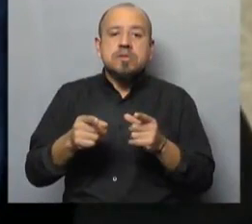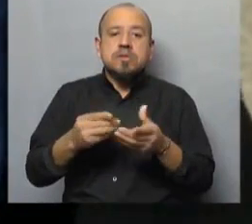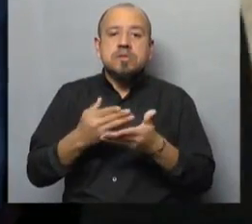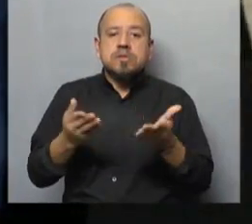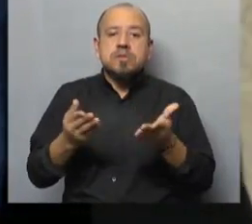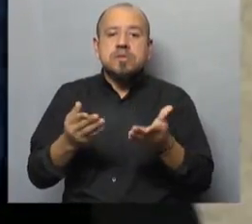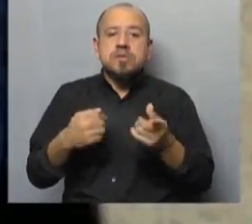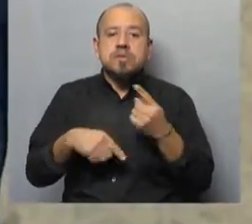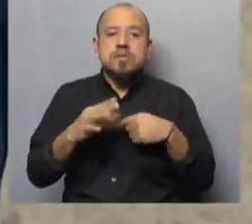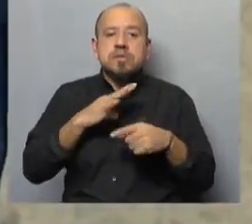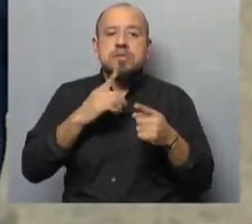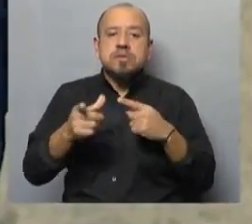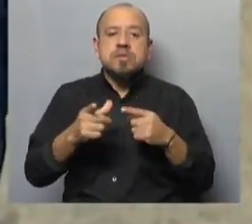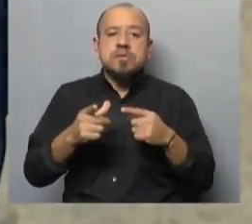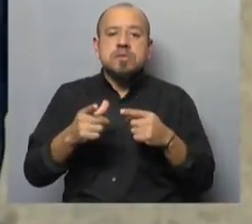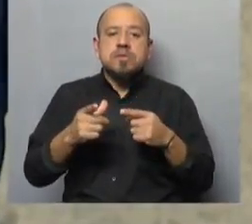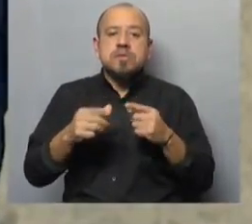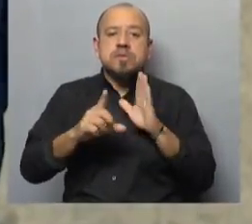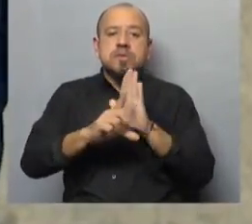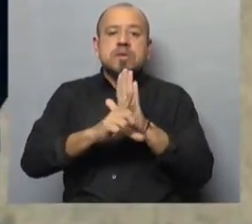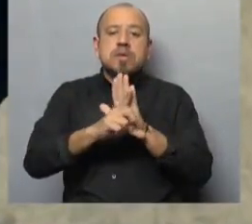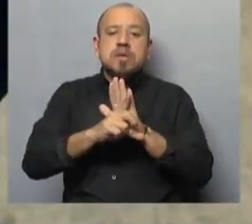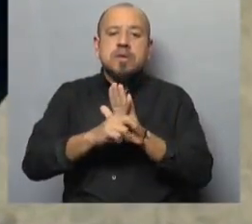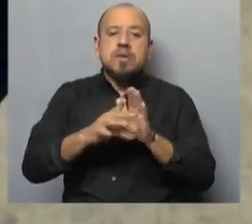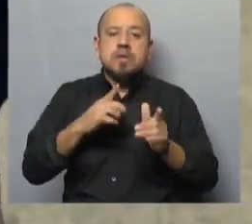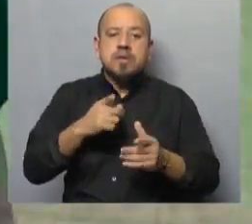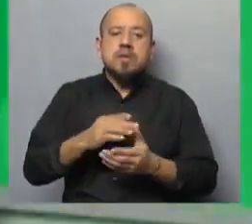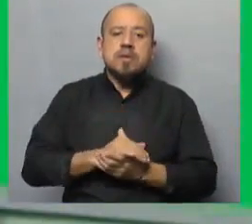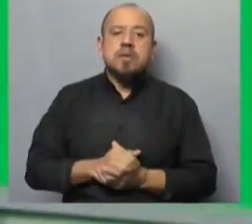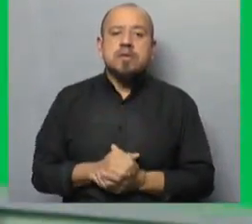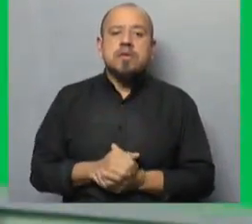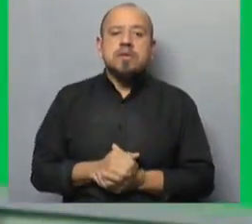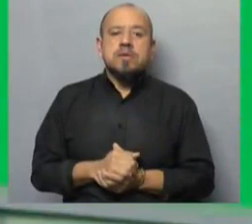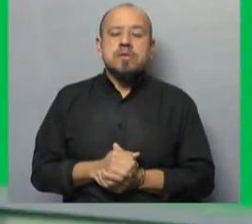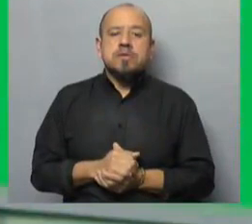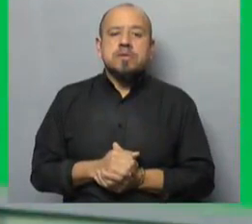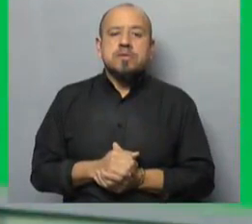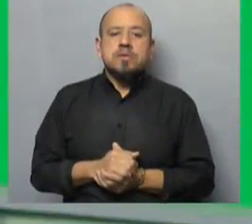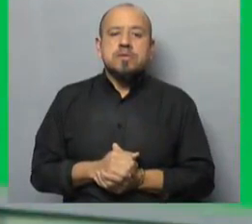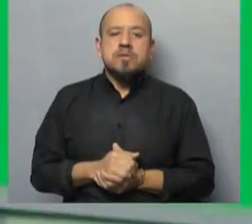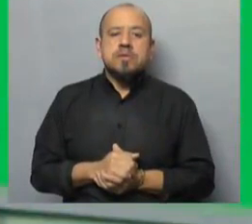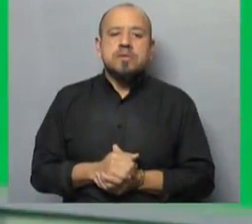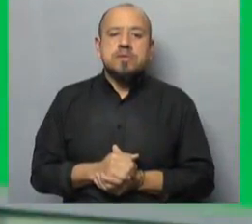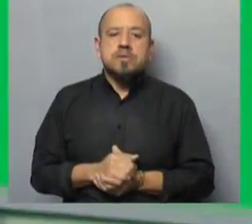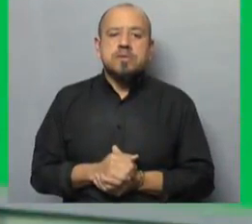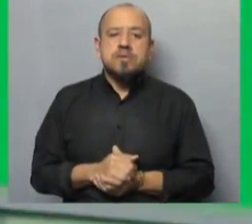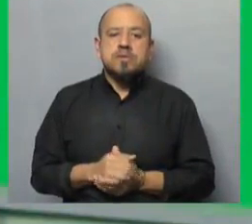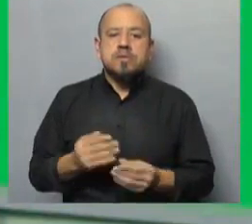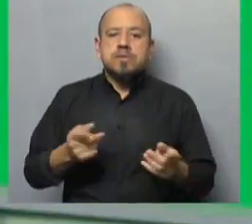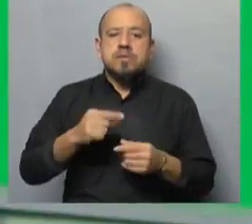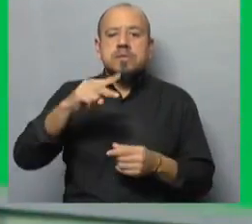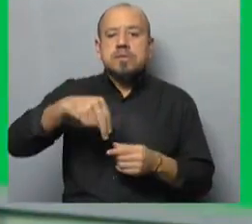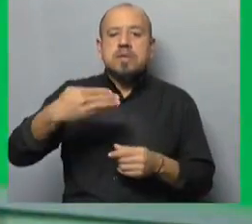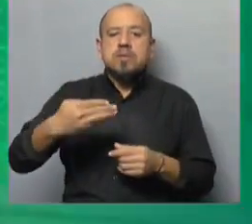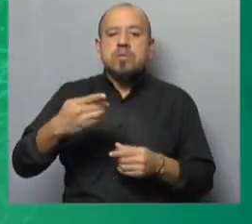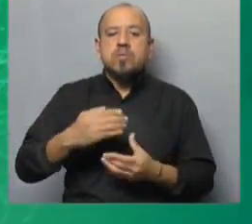que reúnan los requisitos que la ley exige vamos a seguir en tema vamos a recibir nuevamente a natalia de brún